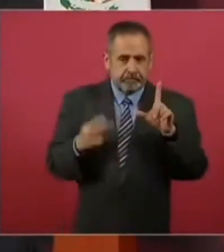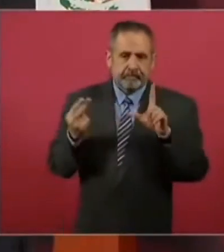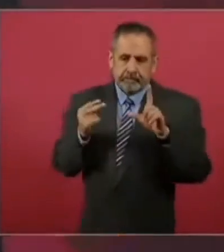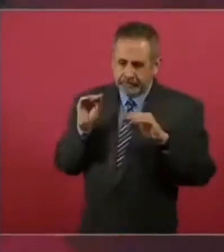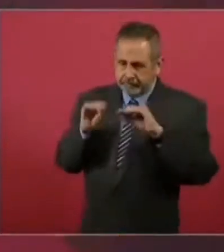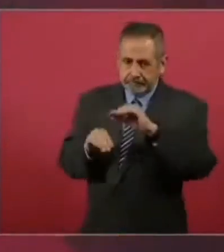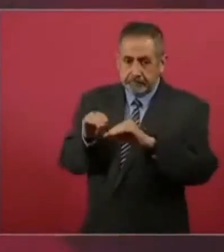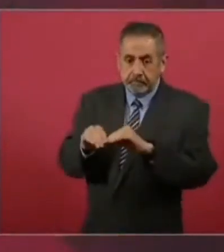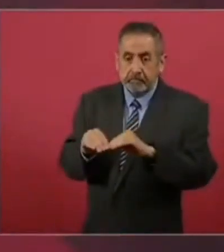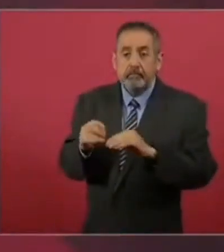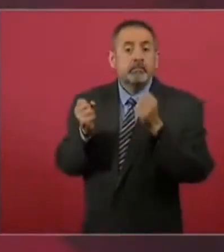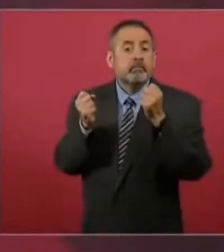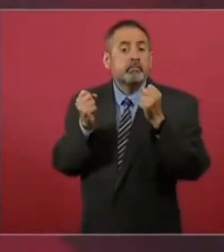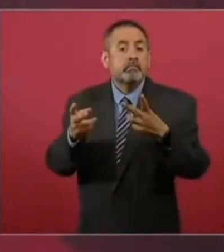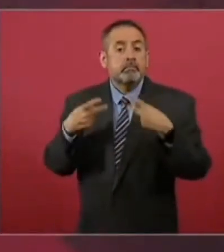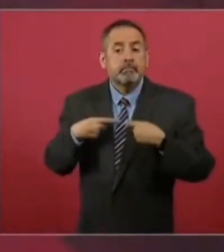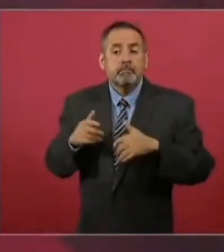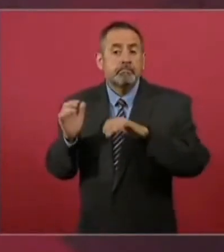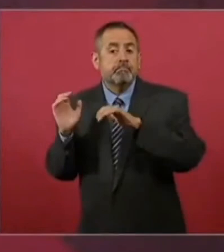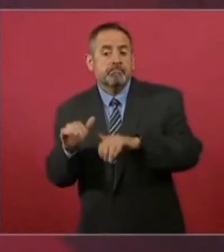y se generan muchos empleos.